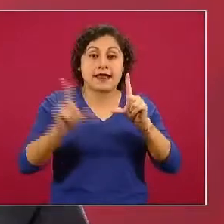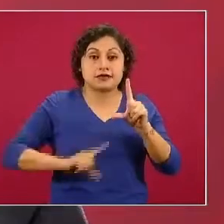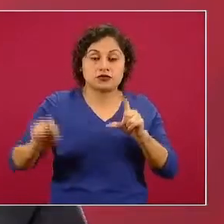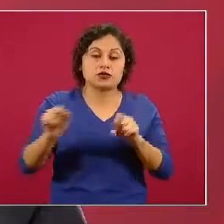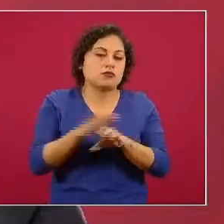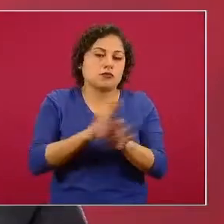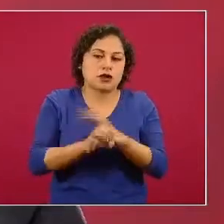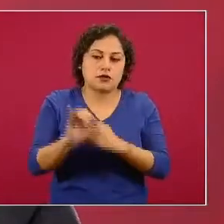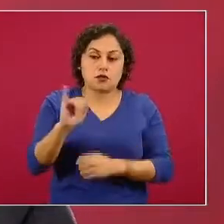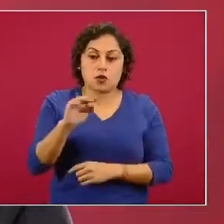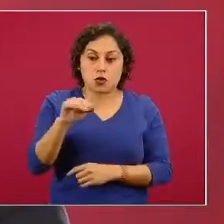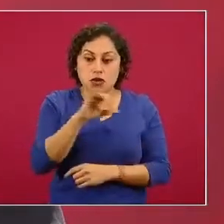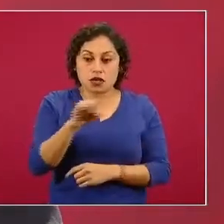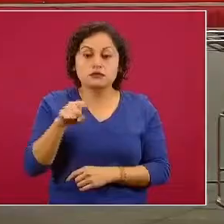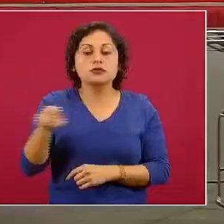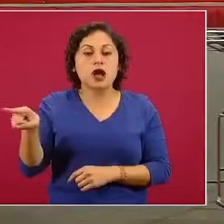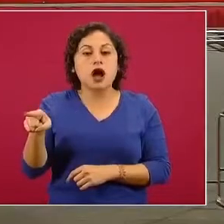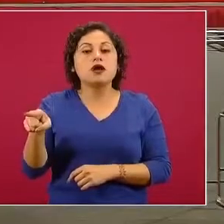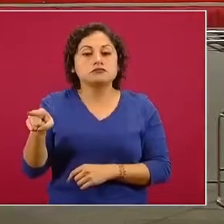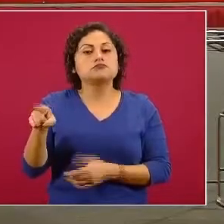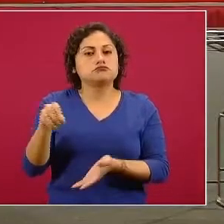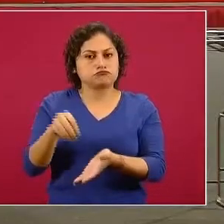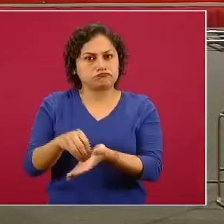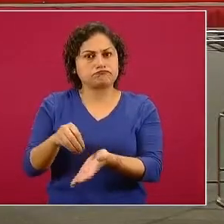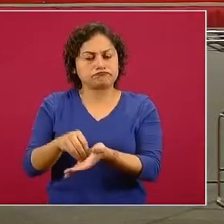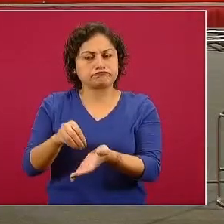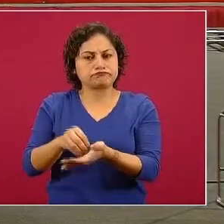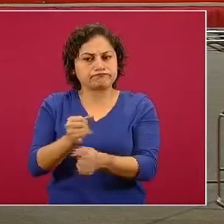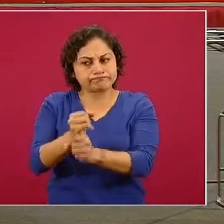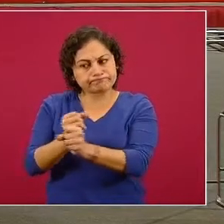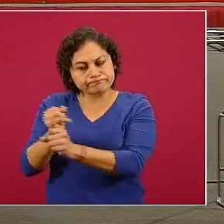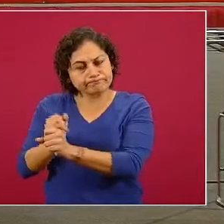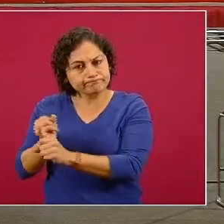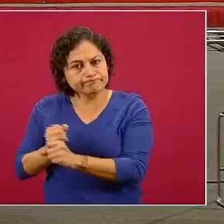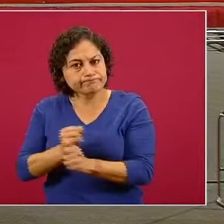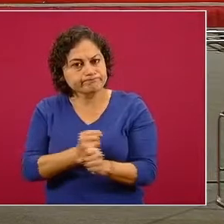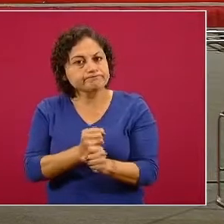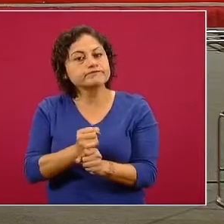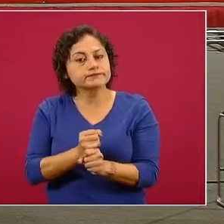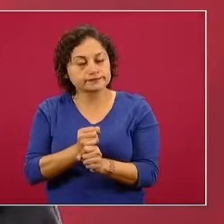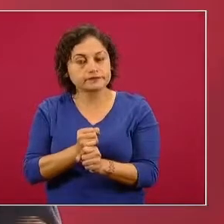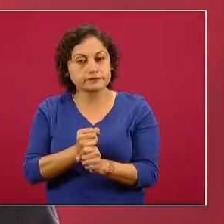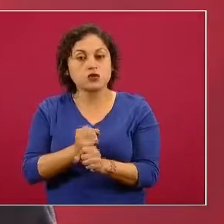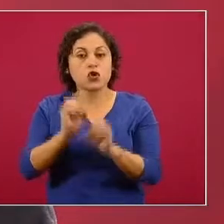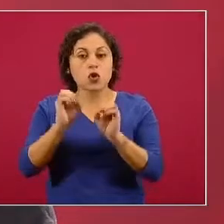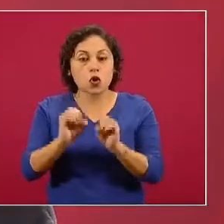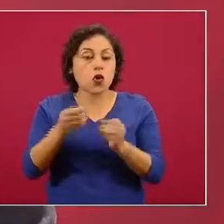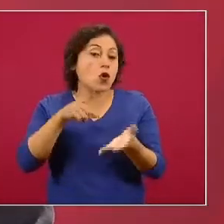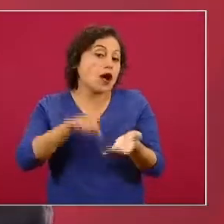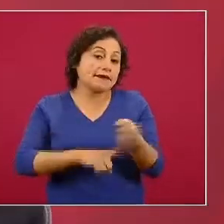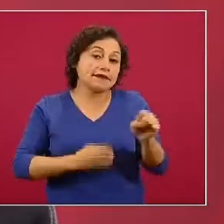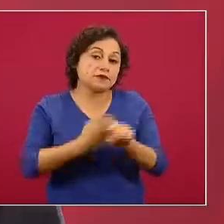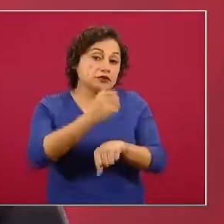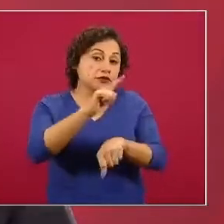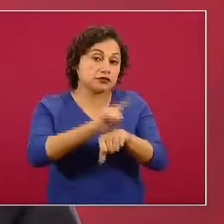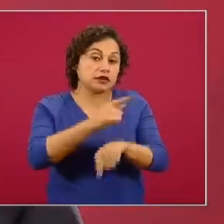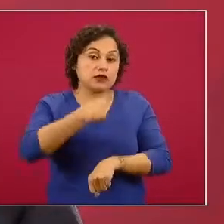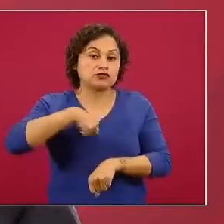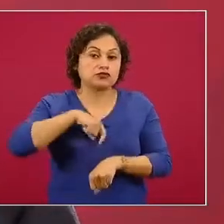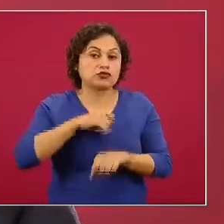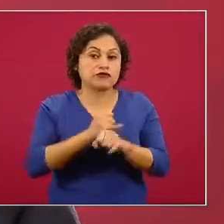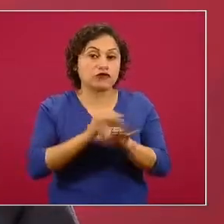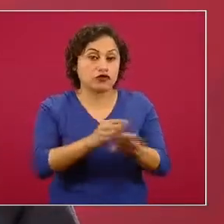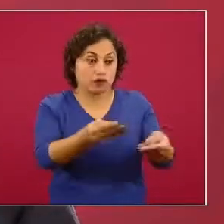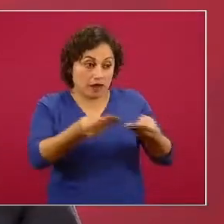IMSS, se tiene documentado. Cuando ha sido a una dependencia estatal, no tenemos nosotros la